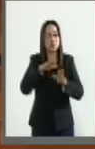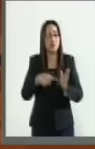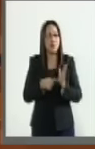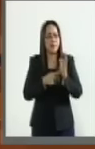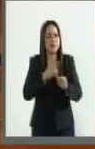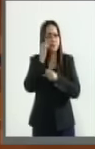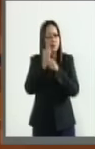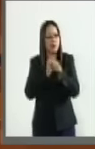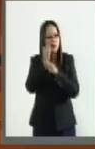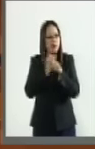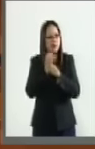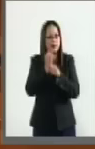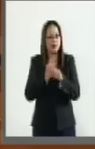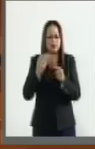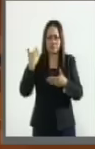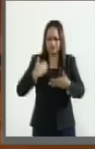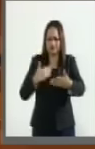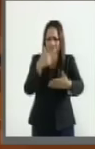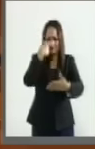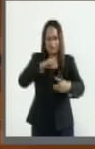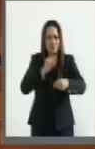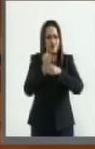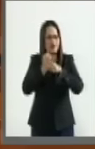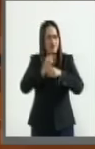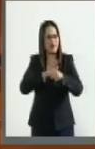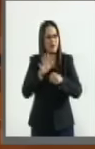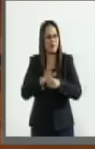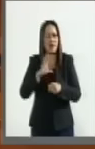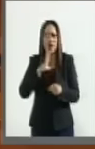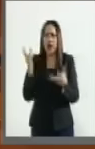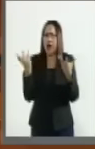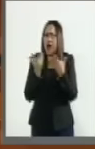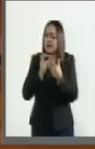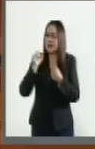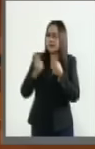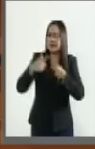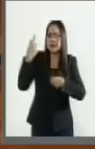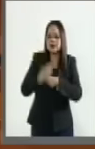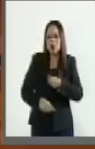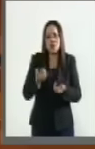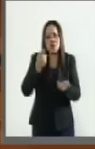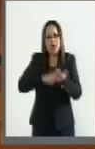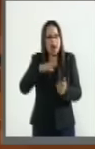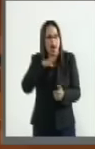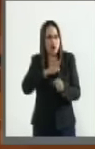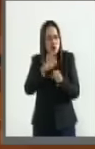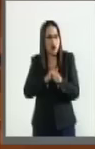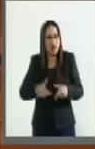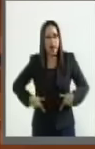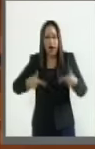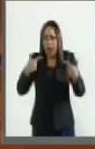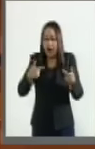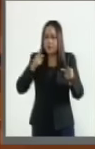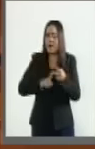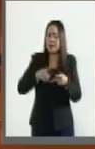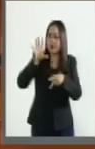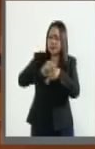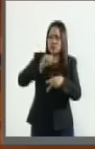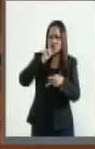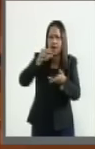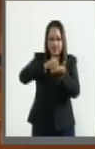averiguaciones previas o carpetas de investigación por la presunta comisión del delito de portación de armas de fuego sin permiso, licencia y